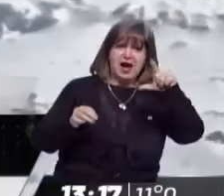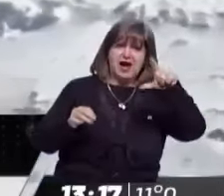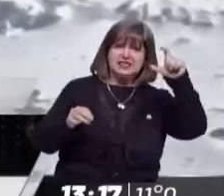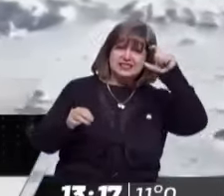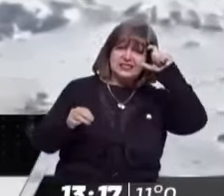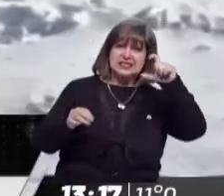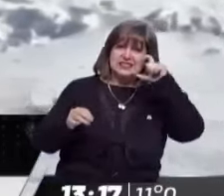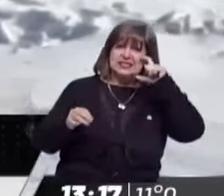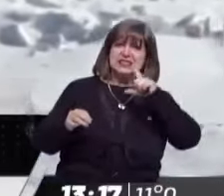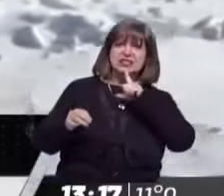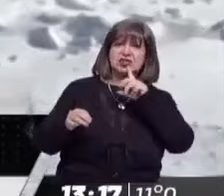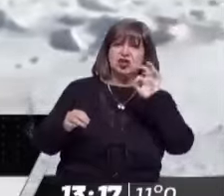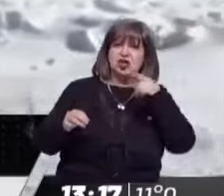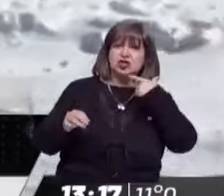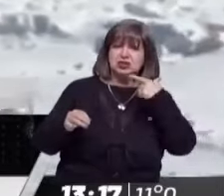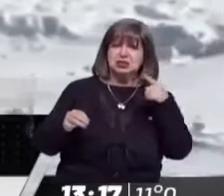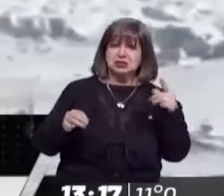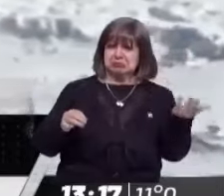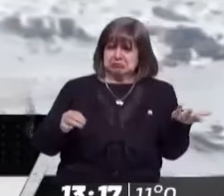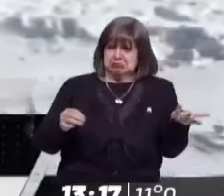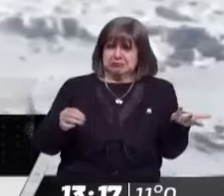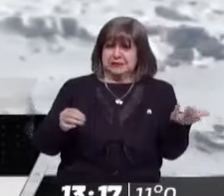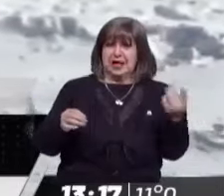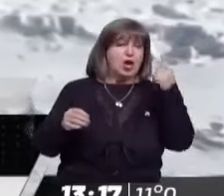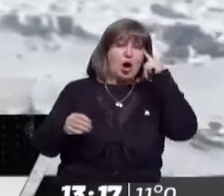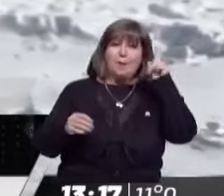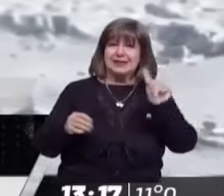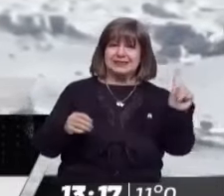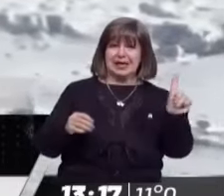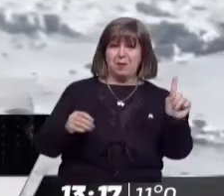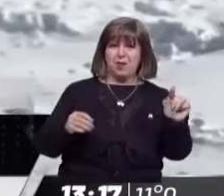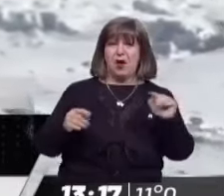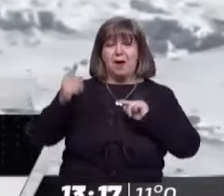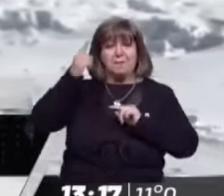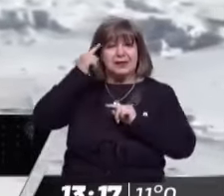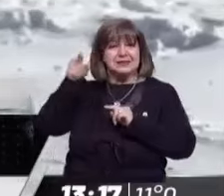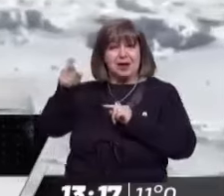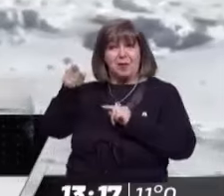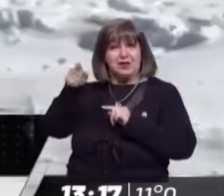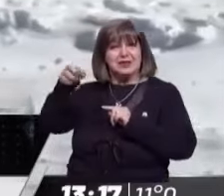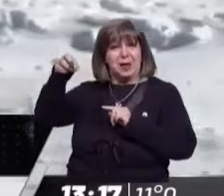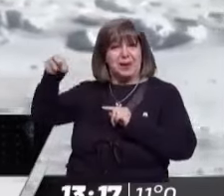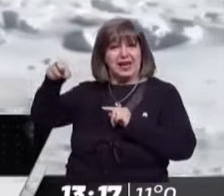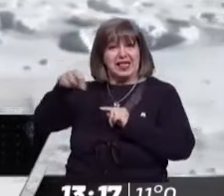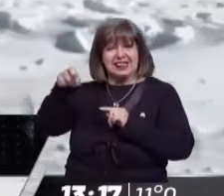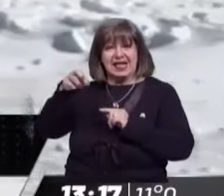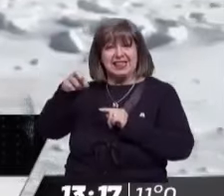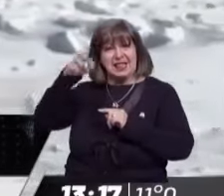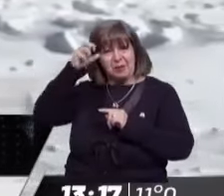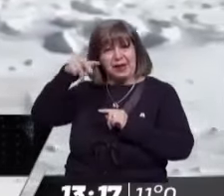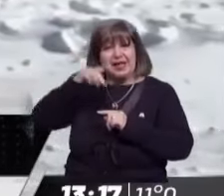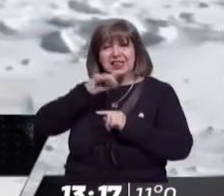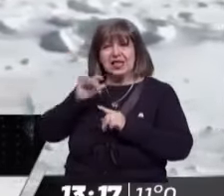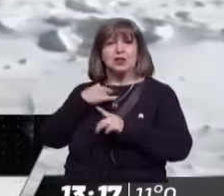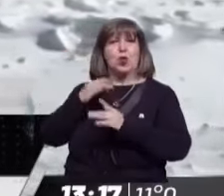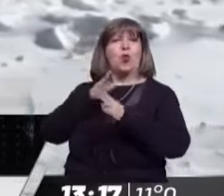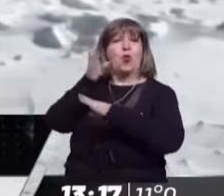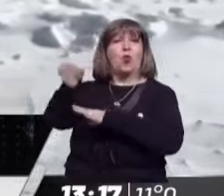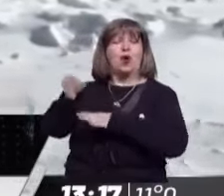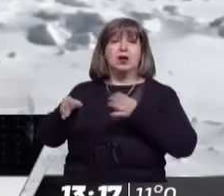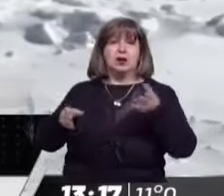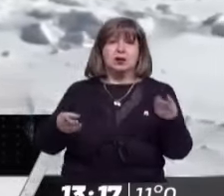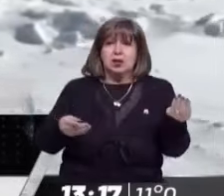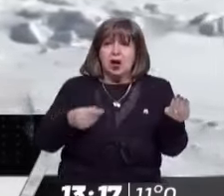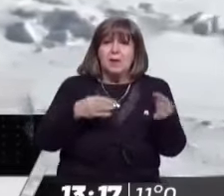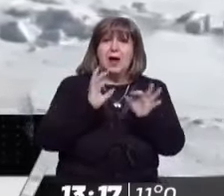a una ¿no? hora y media de Mendoza. Es muy cerca y encima pasa por el lado de Potrerillo, puede disfrutar en el lago, puede también pasar